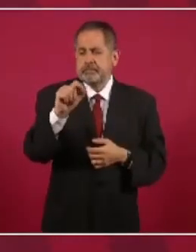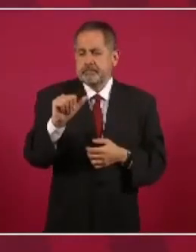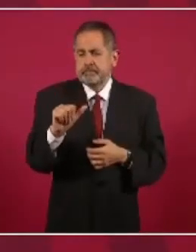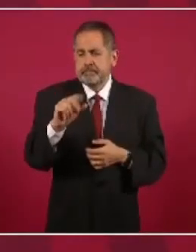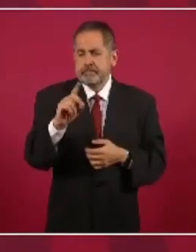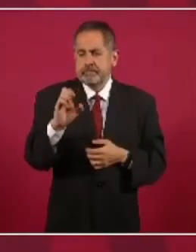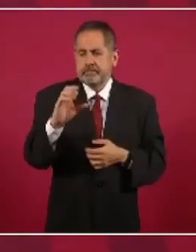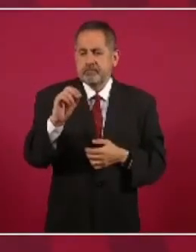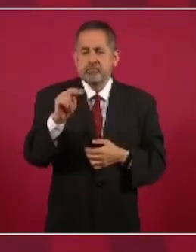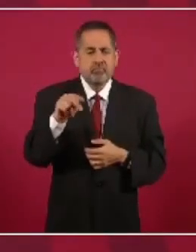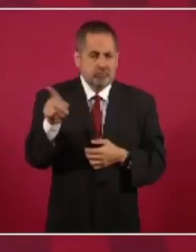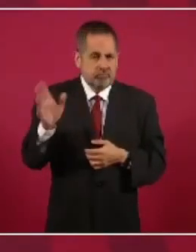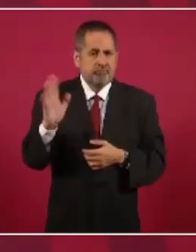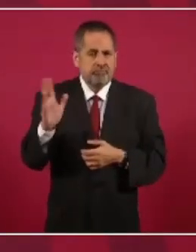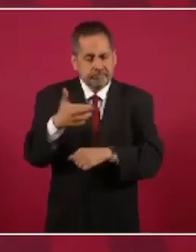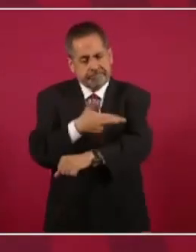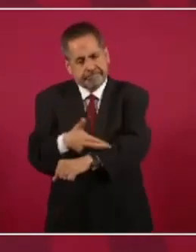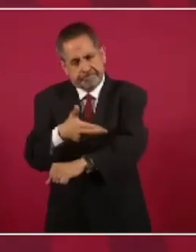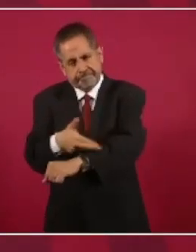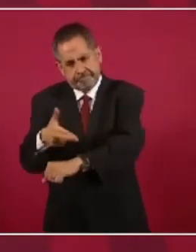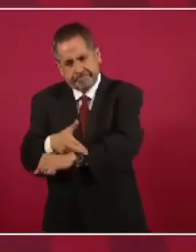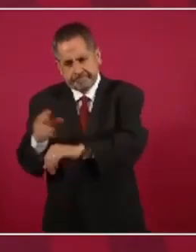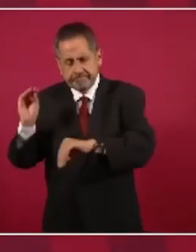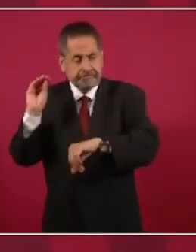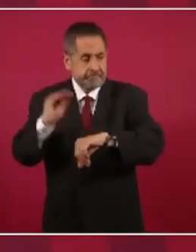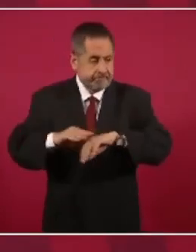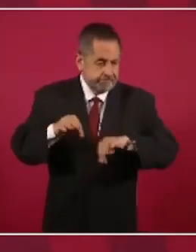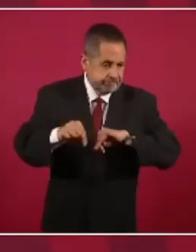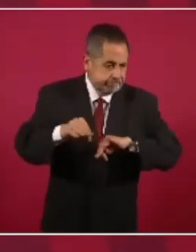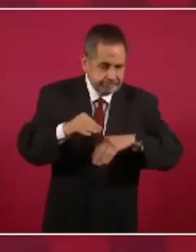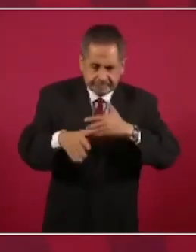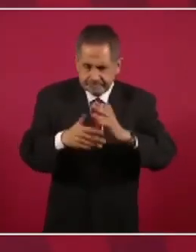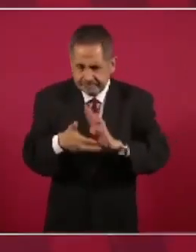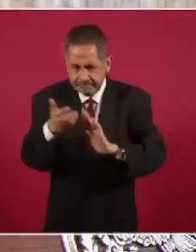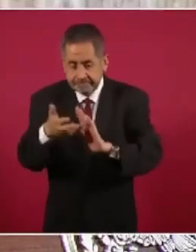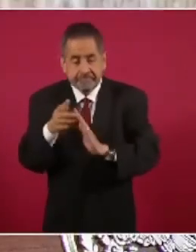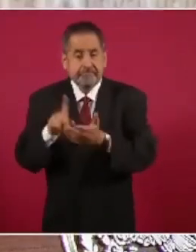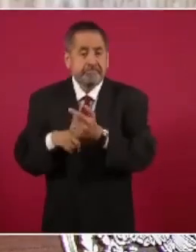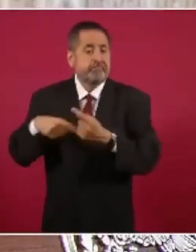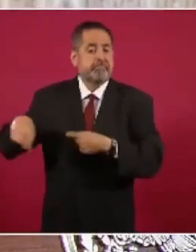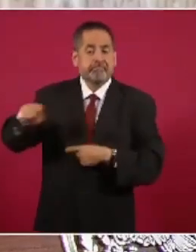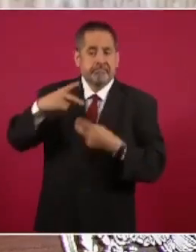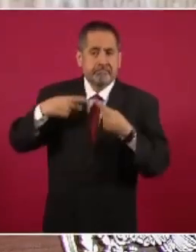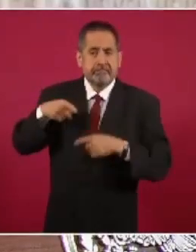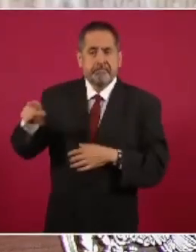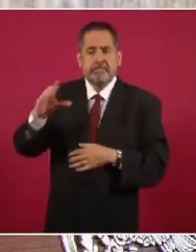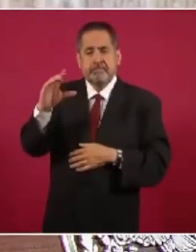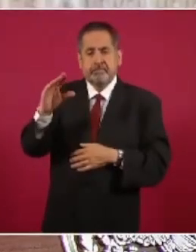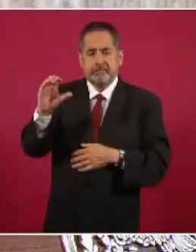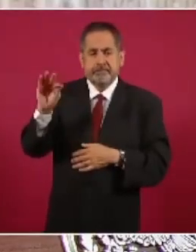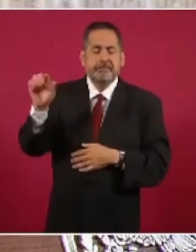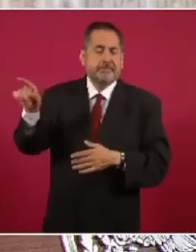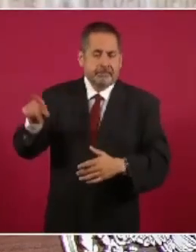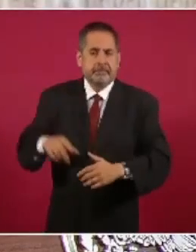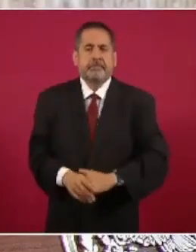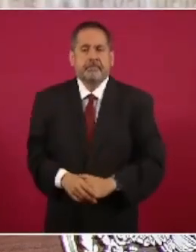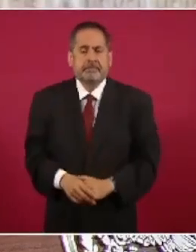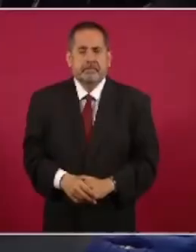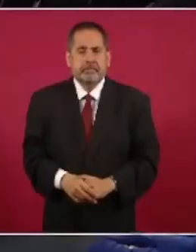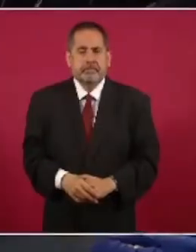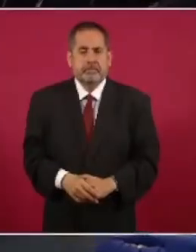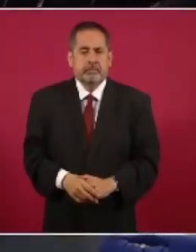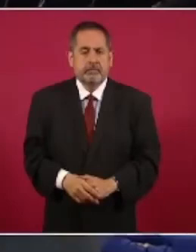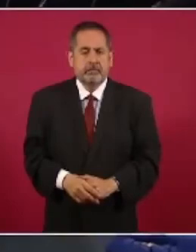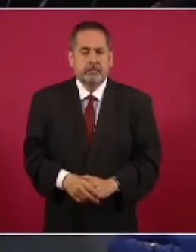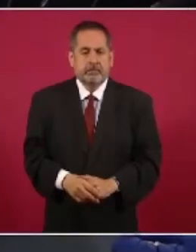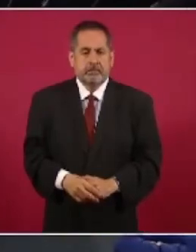están trabajando en esa región los ingenieros de la Comisión Federal de Electricidad, y se hizo